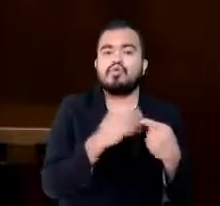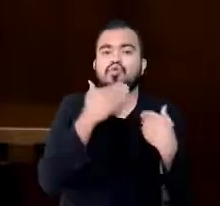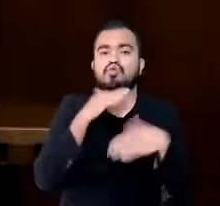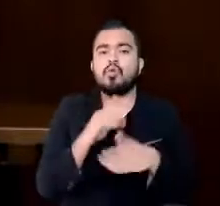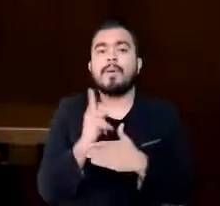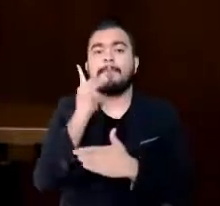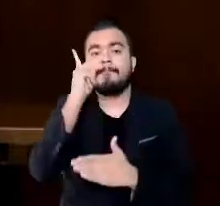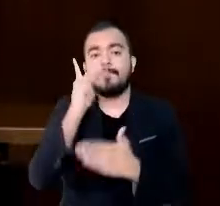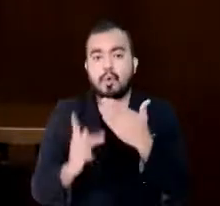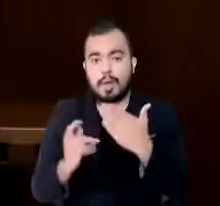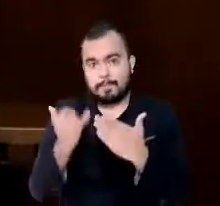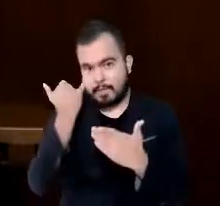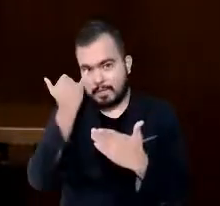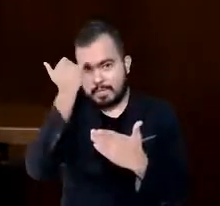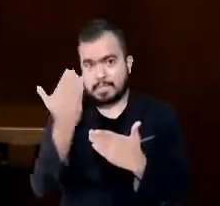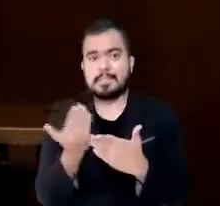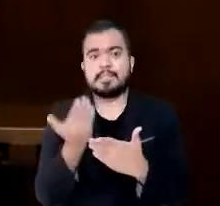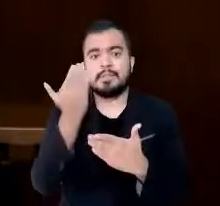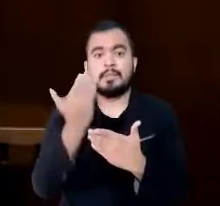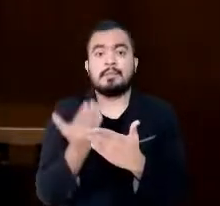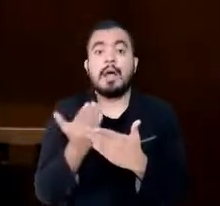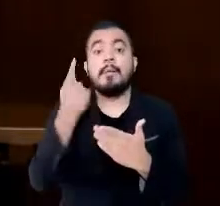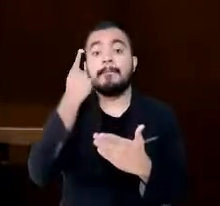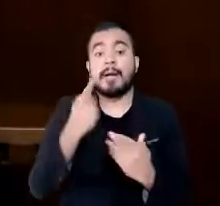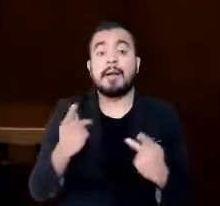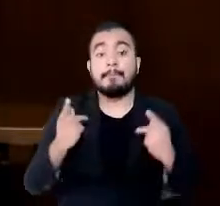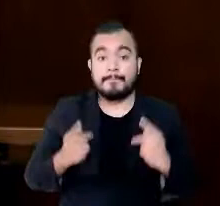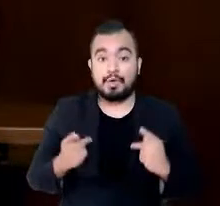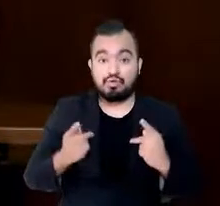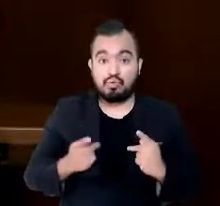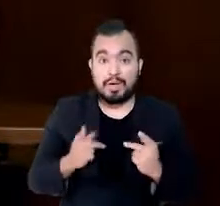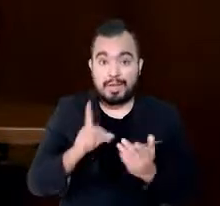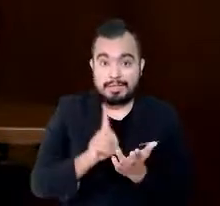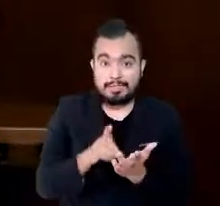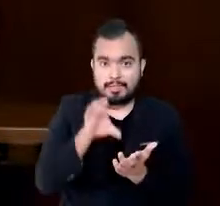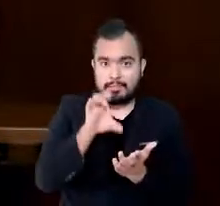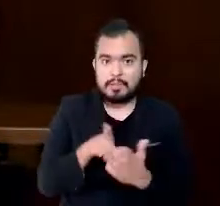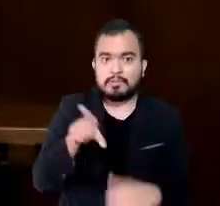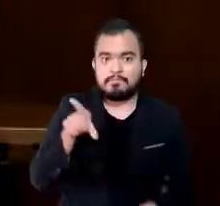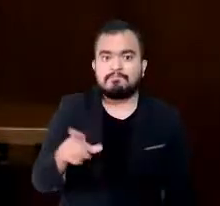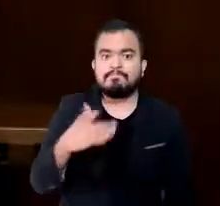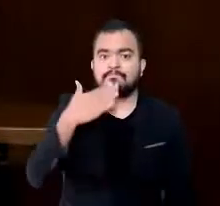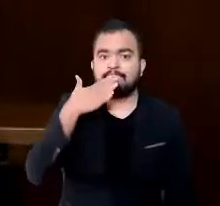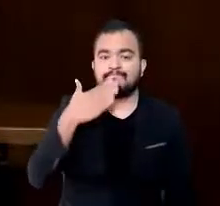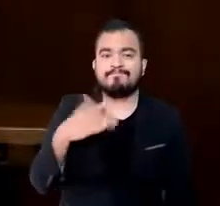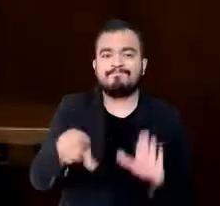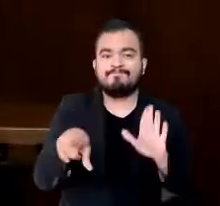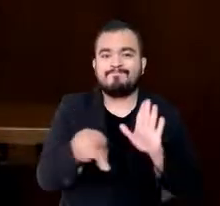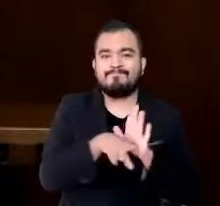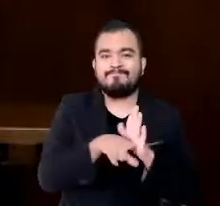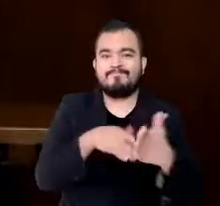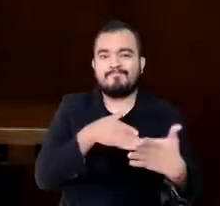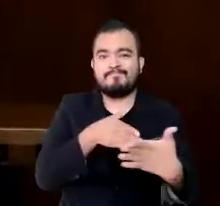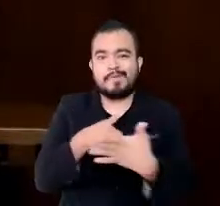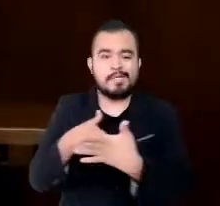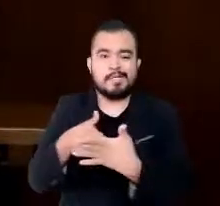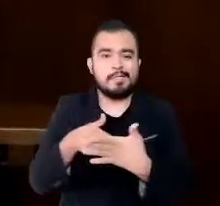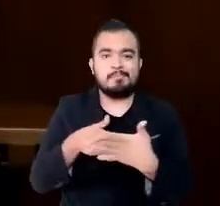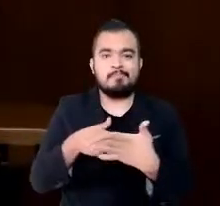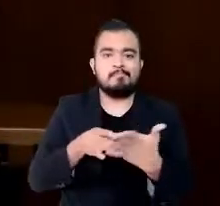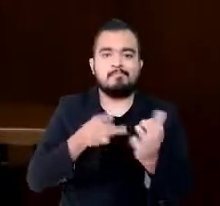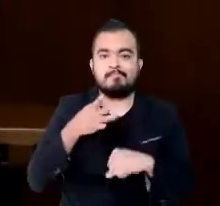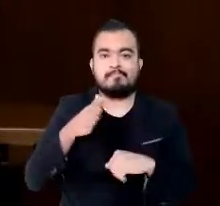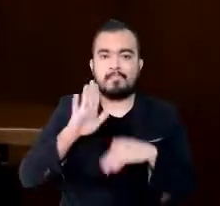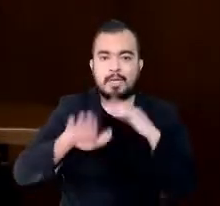programas o iniciativas específicas para personas con discapacidad destinadas a superar las desventajas o barreras particulares.